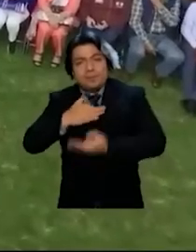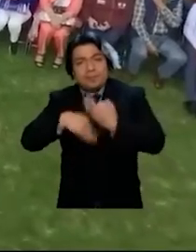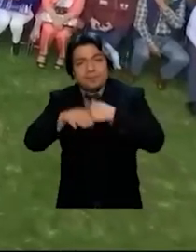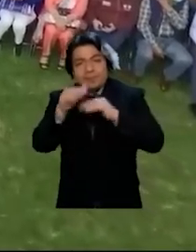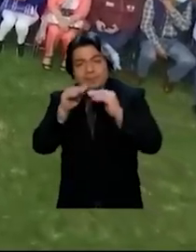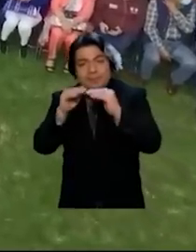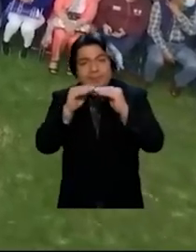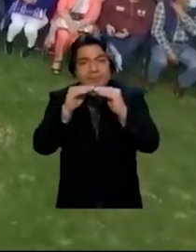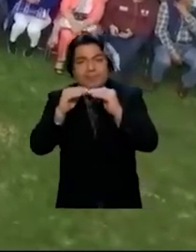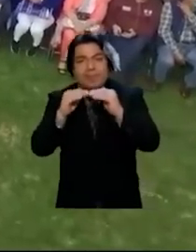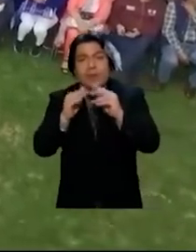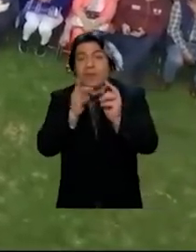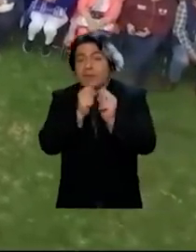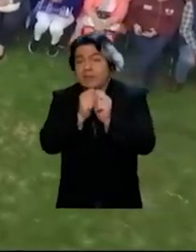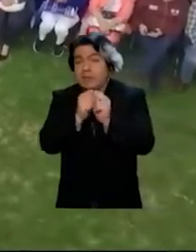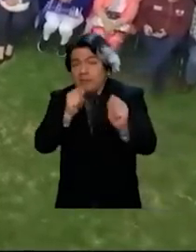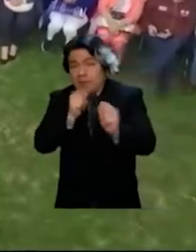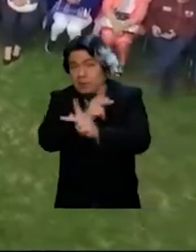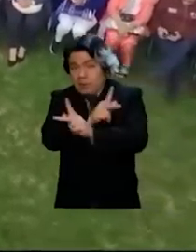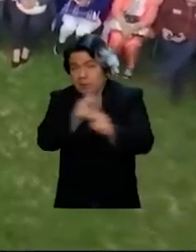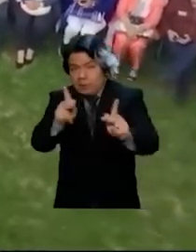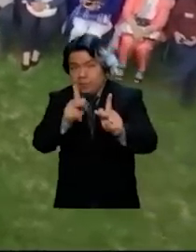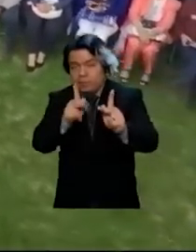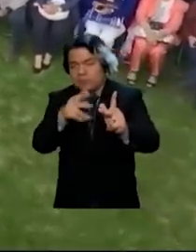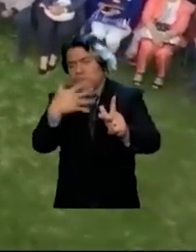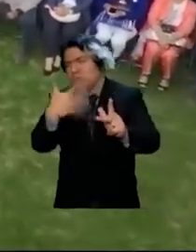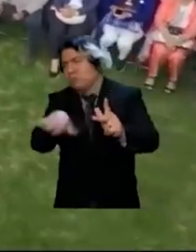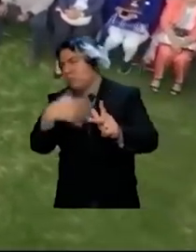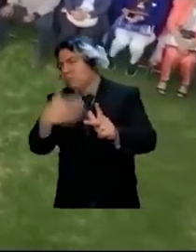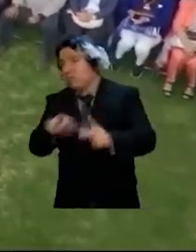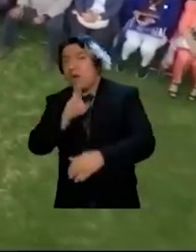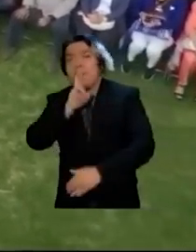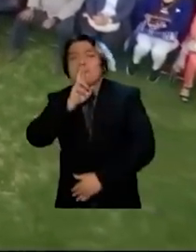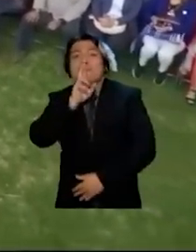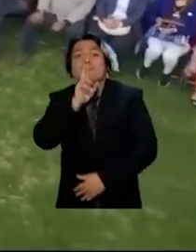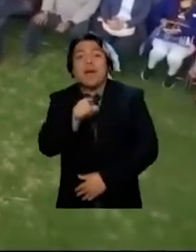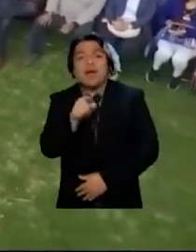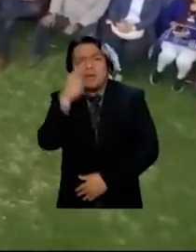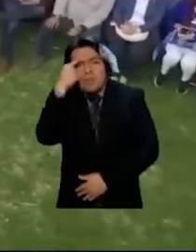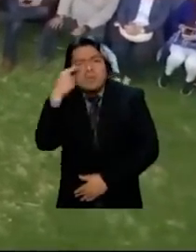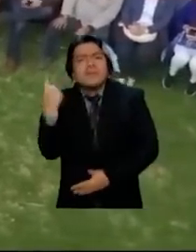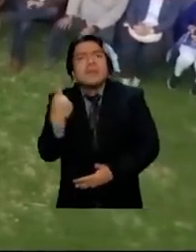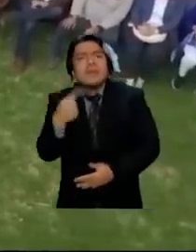Es el transporte público mejor para el que menos tiene.